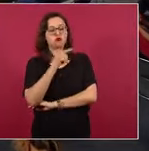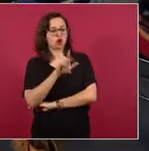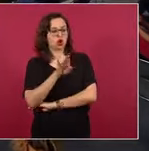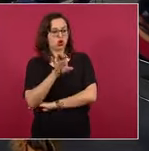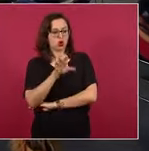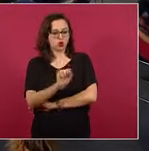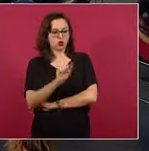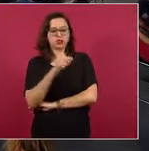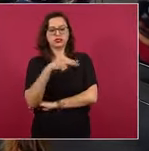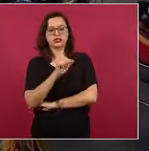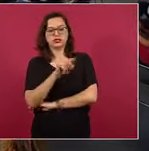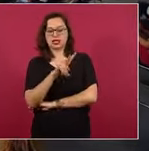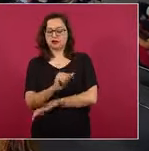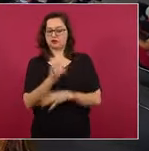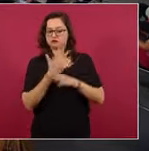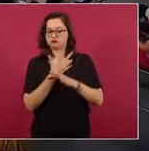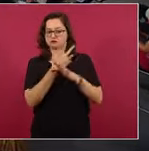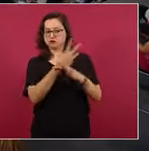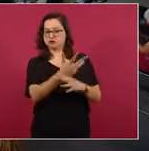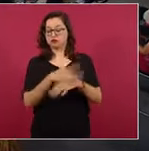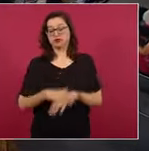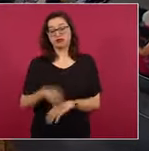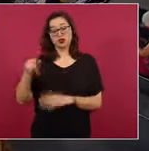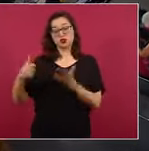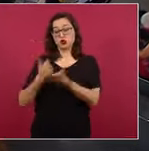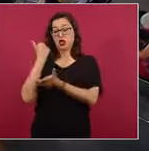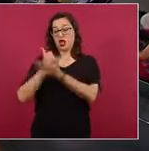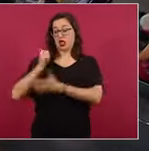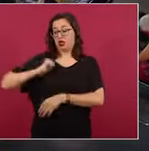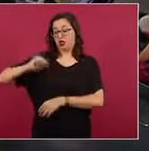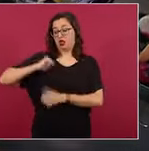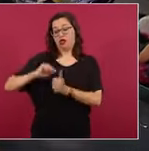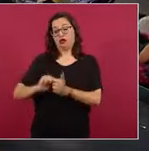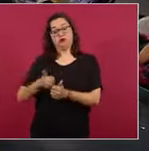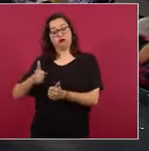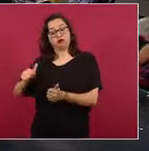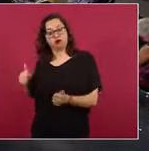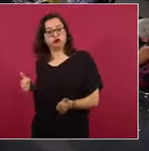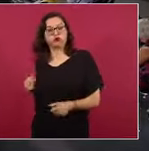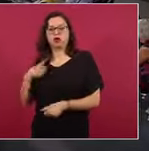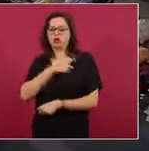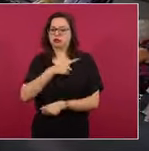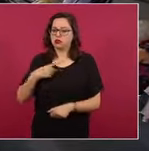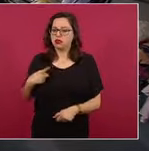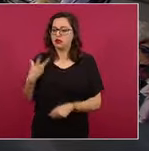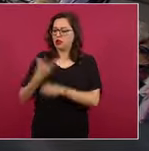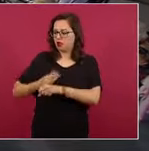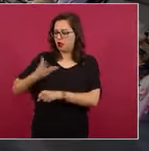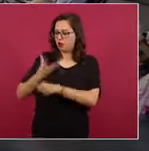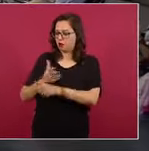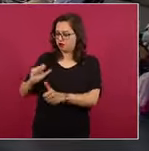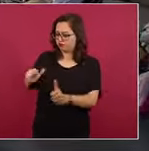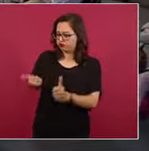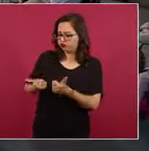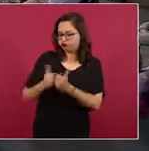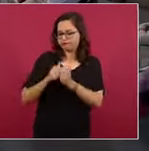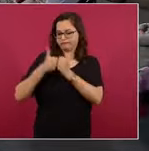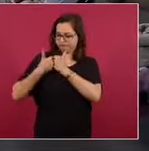el rezago del pasado, responder a las necesidades y desafíos del presente, como lo ha sido la pandemia, y trazar un Querétaro del